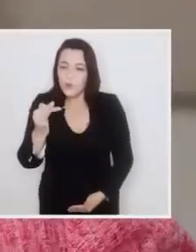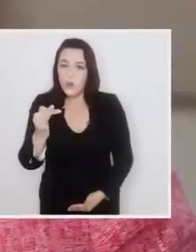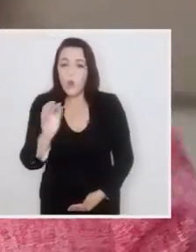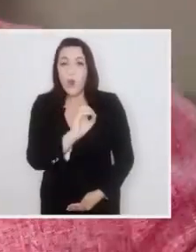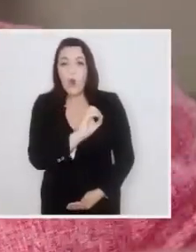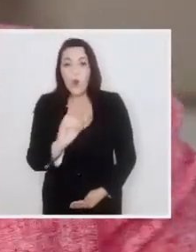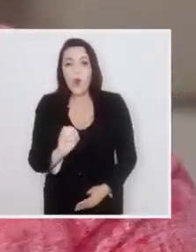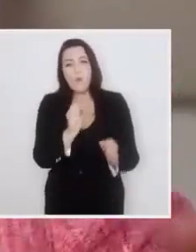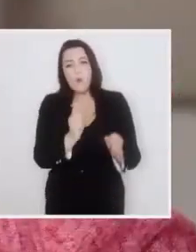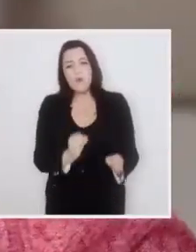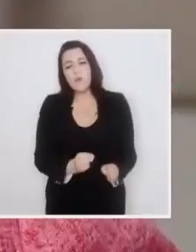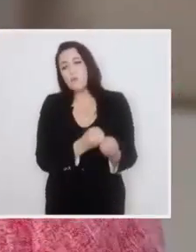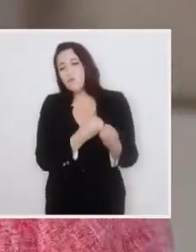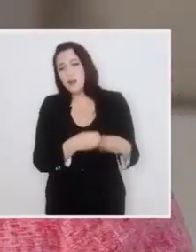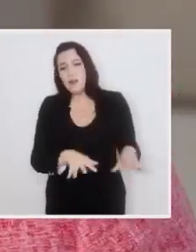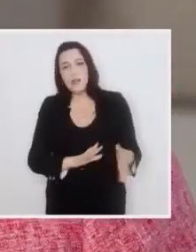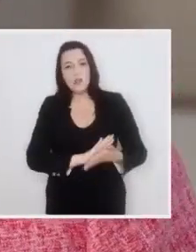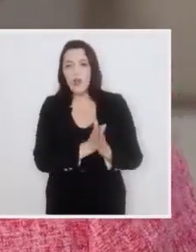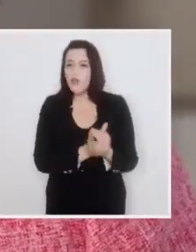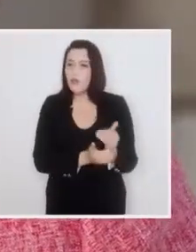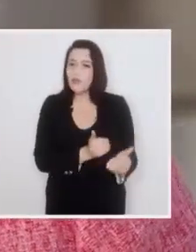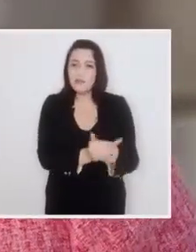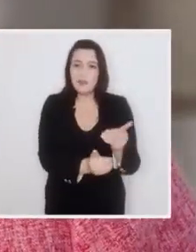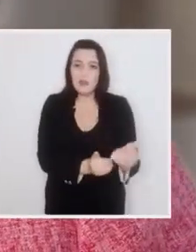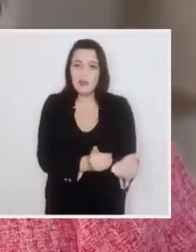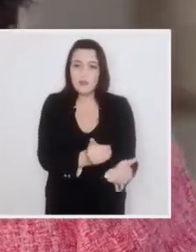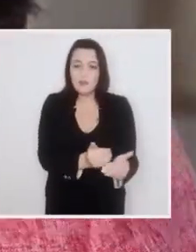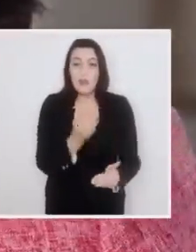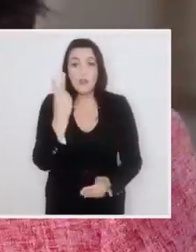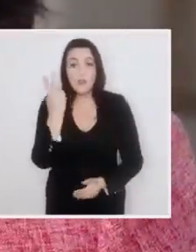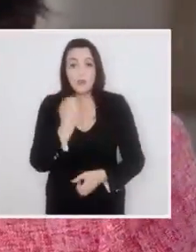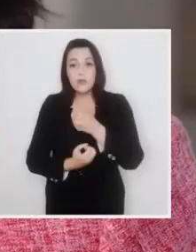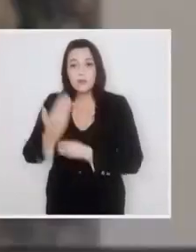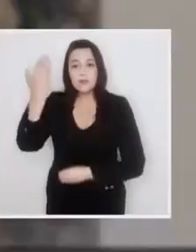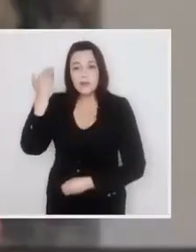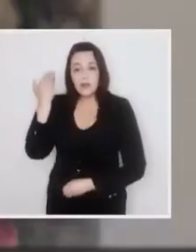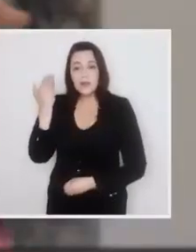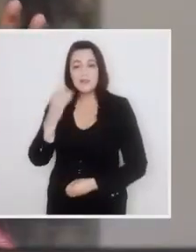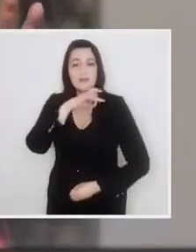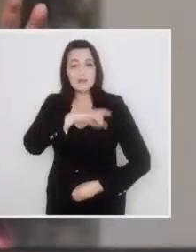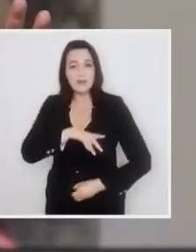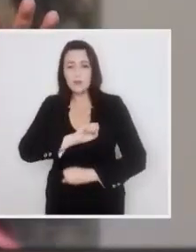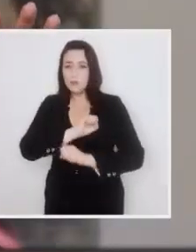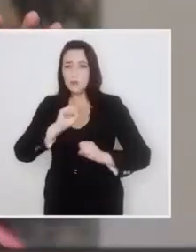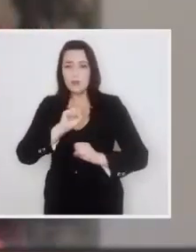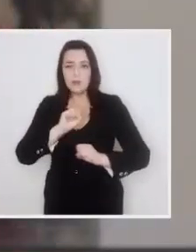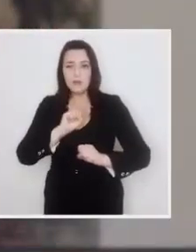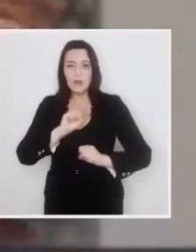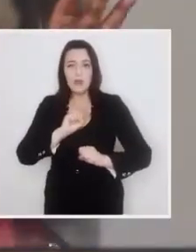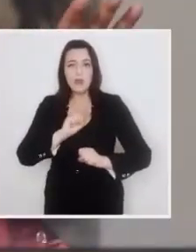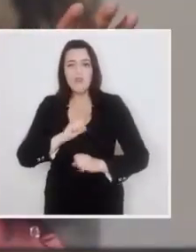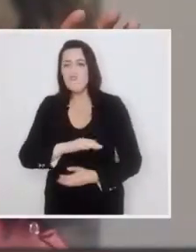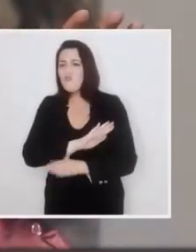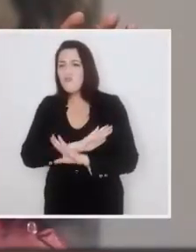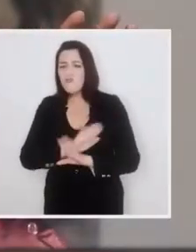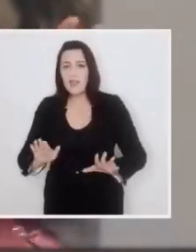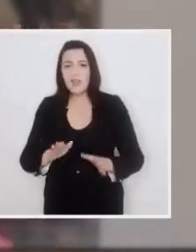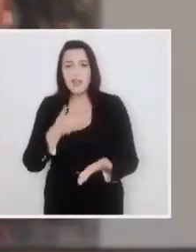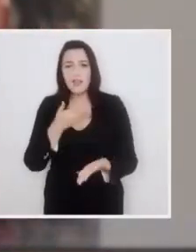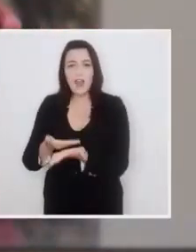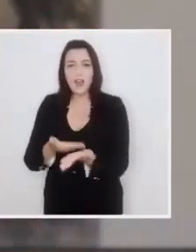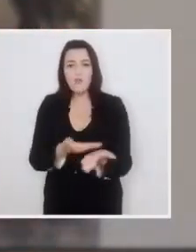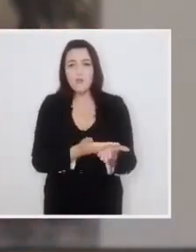o podemos perder todo lo avanzado? Hace 2 años, Chile estalló. Dijo, basta de